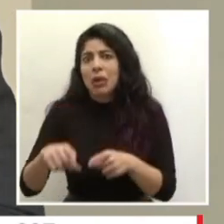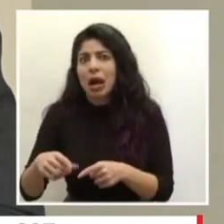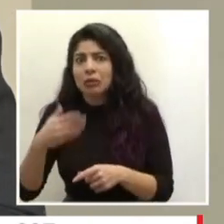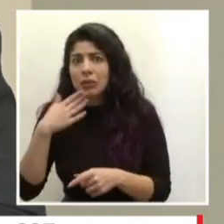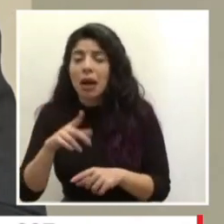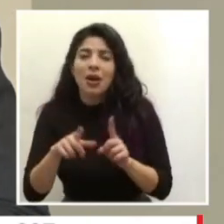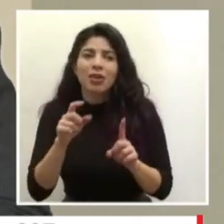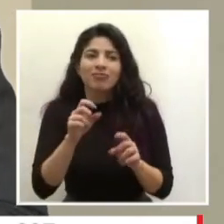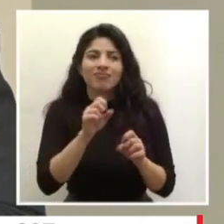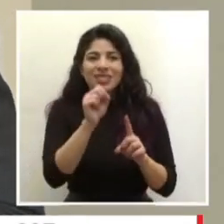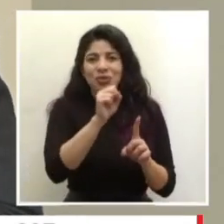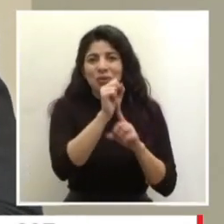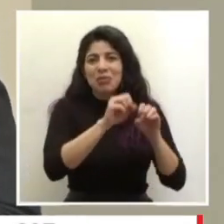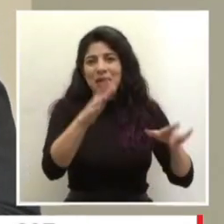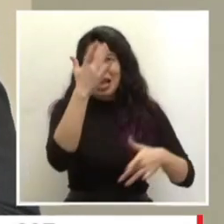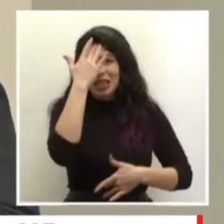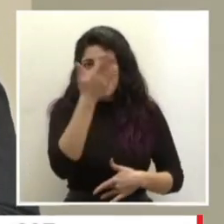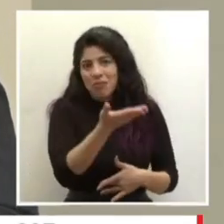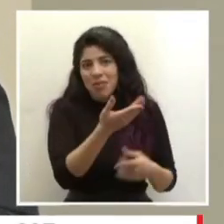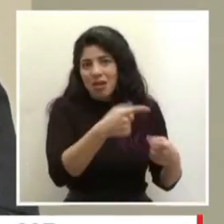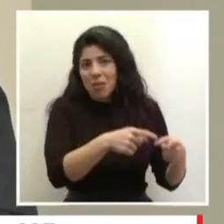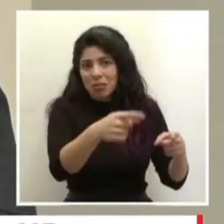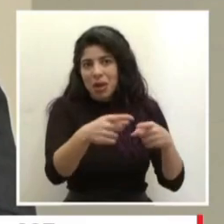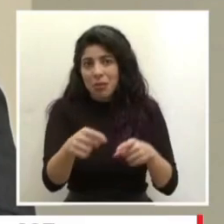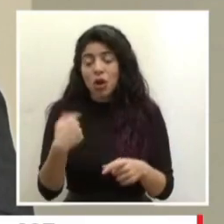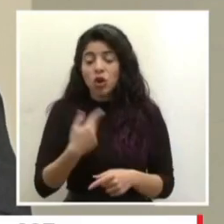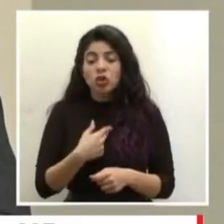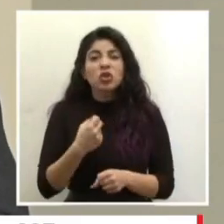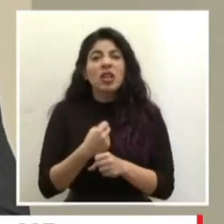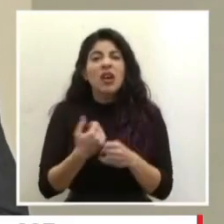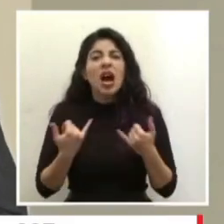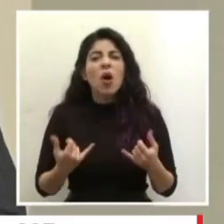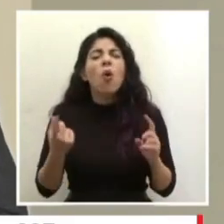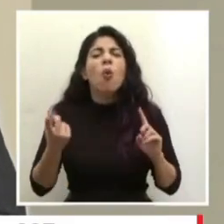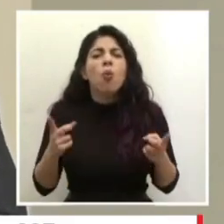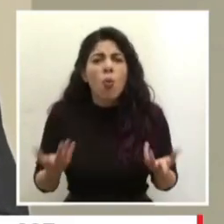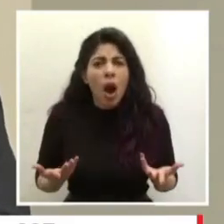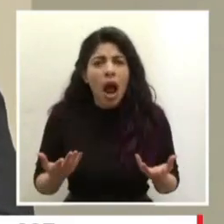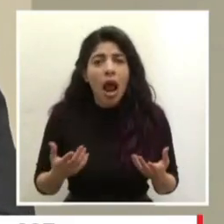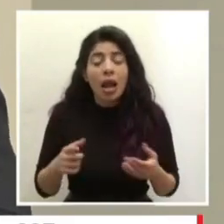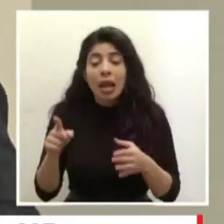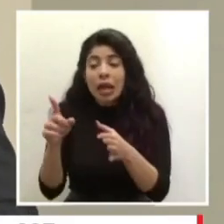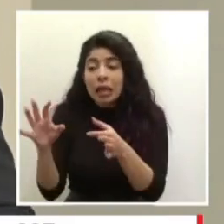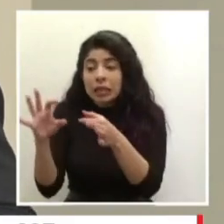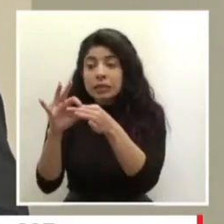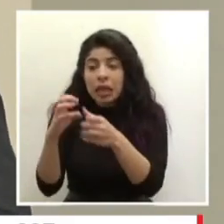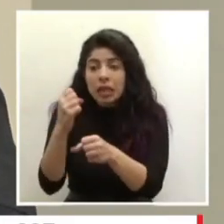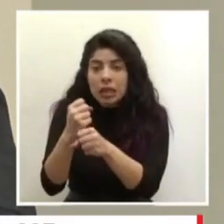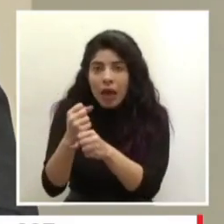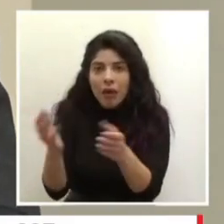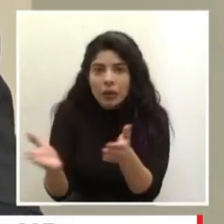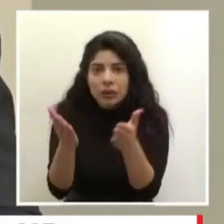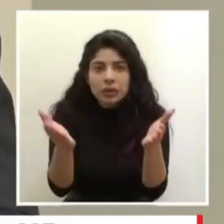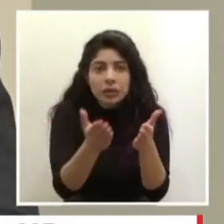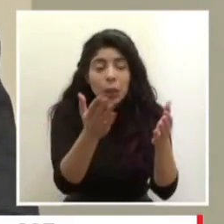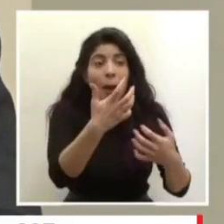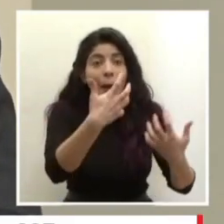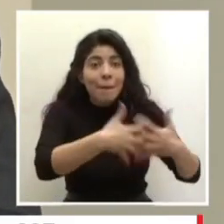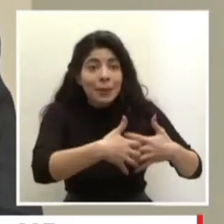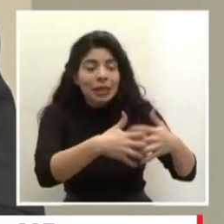de la pandemia. ¿Cuál es nuestro trabajo ahora? Reactivar esas relaciones laborales y esas empresas y